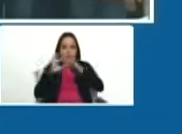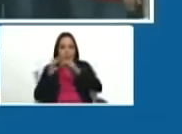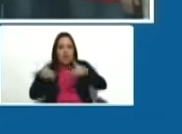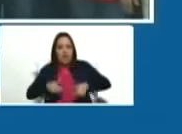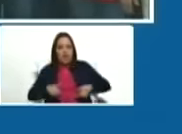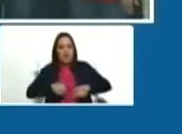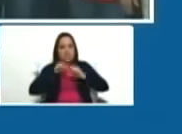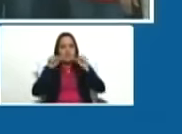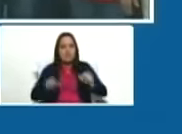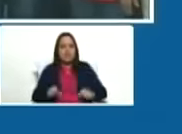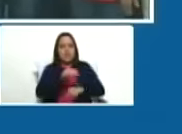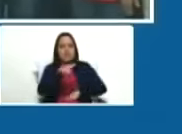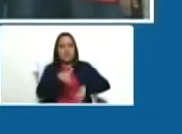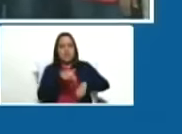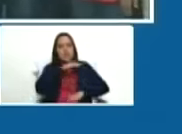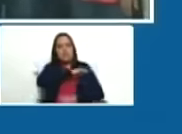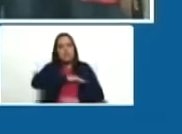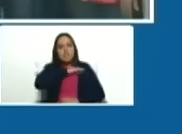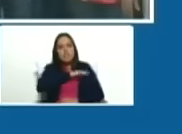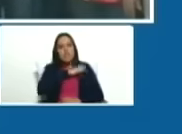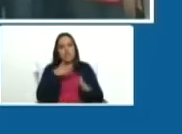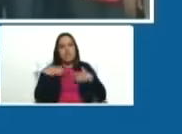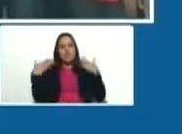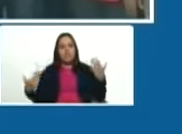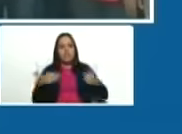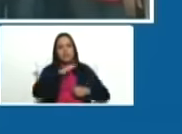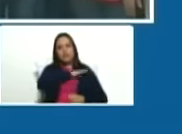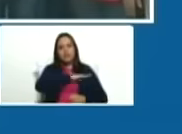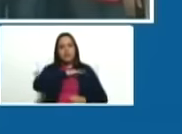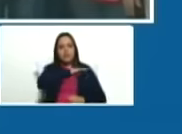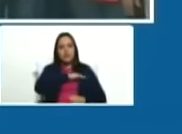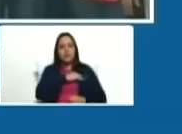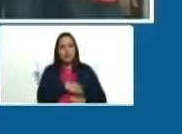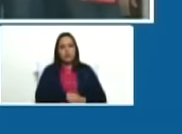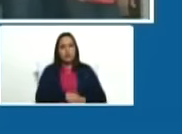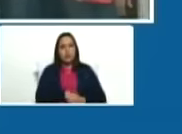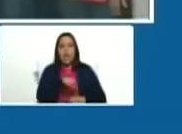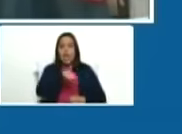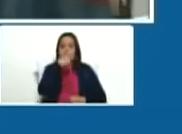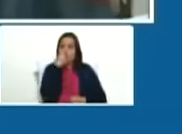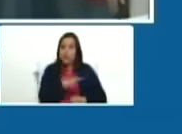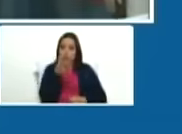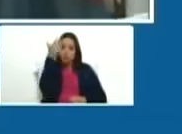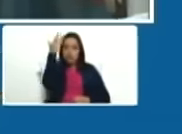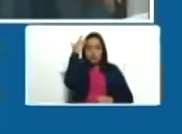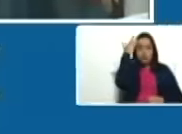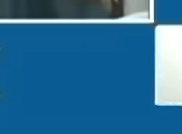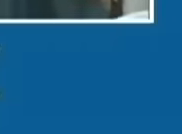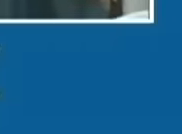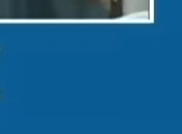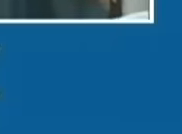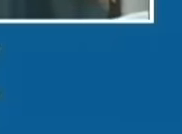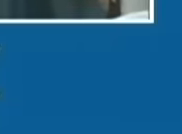del Sistema Nacional de Misiones y Grandes Misiones. Eso tenemos que tenerlo presente.